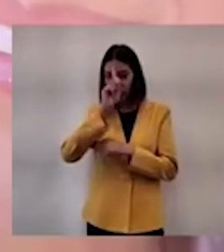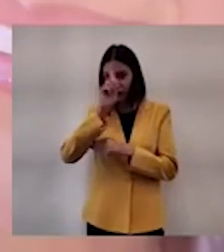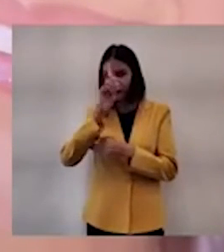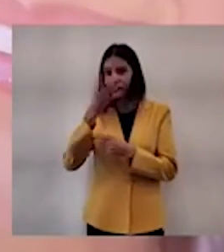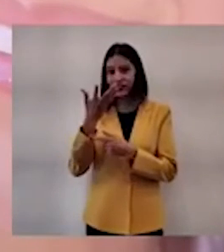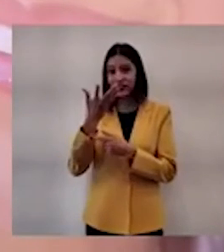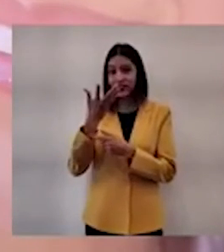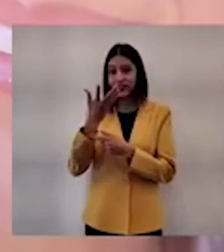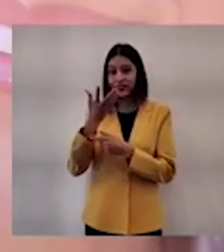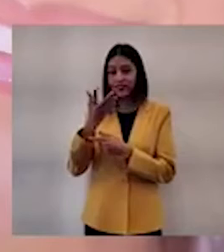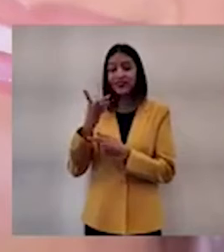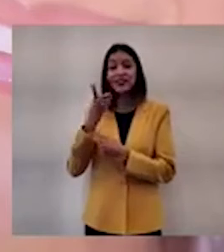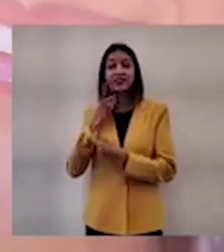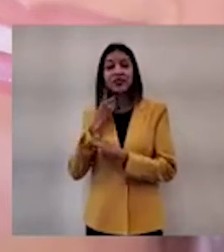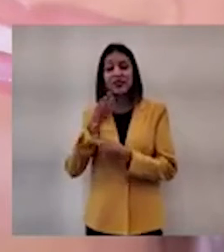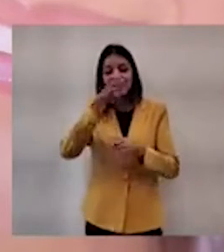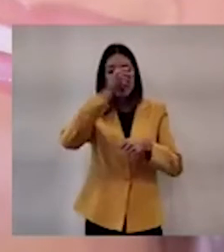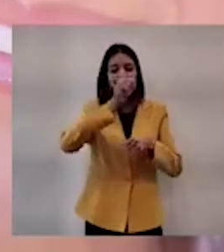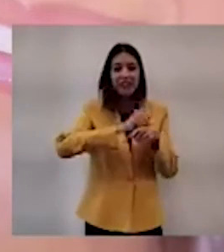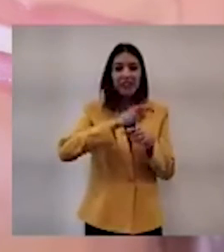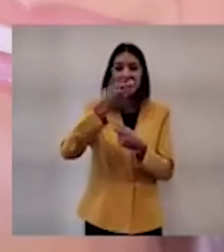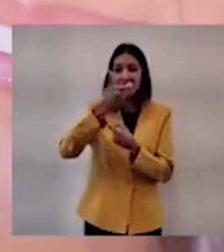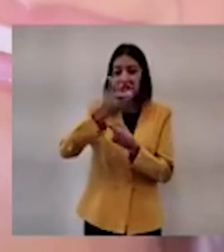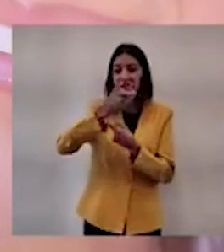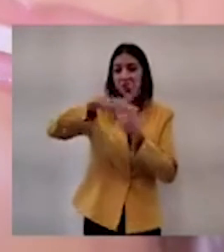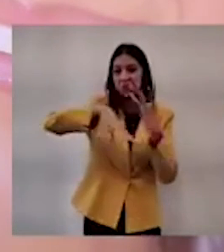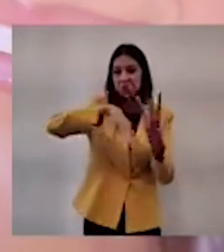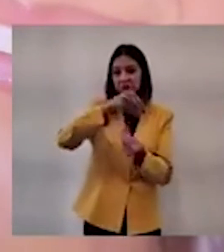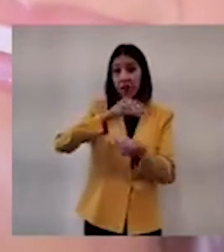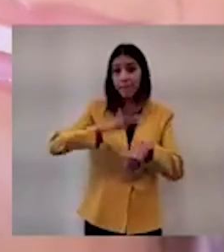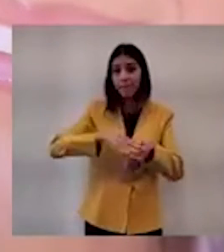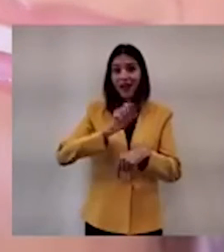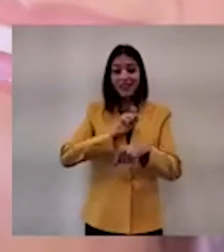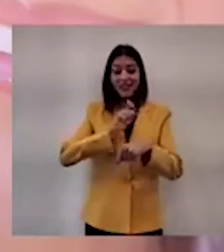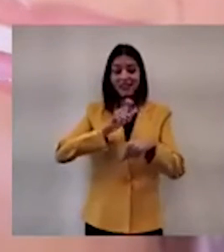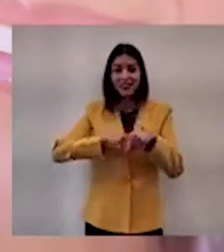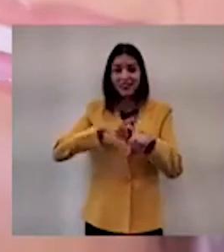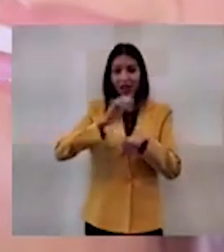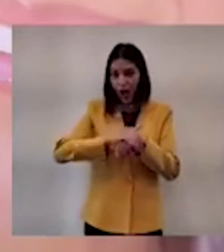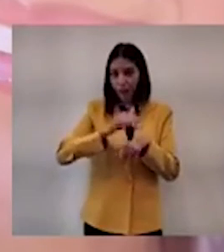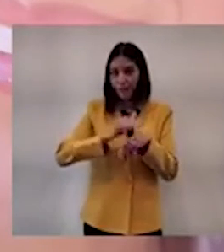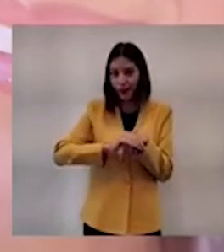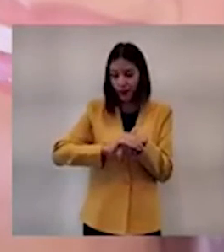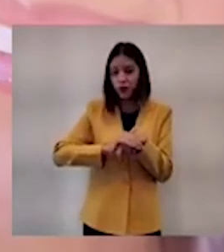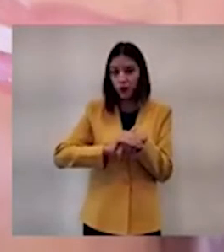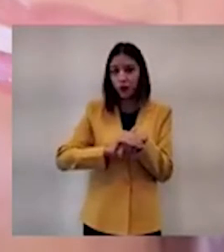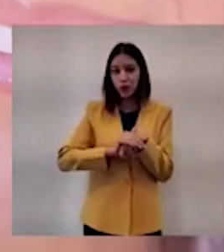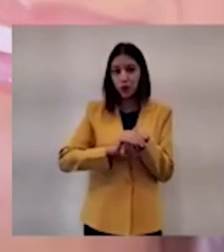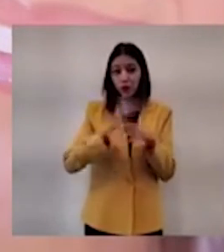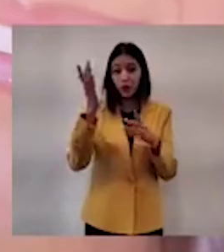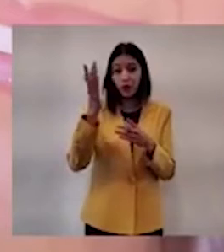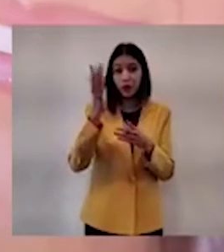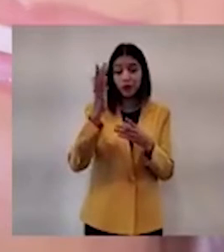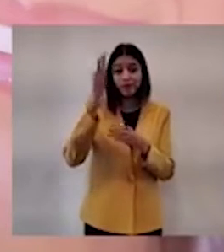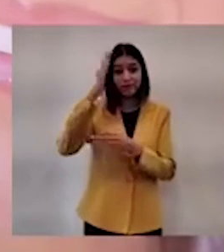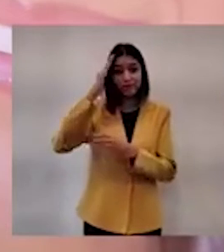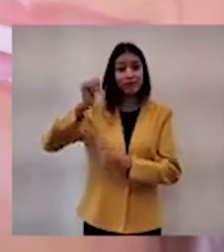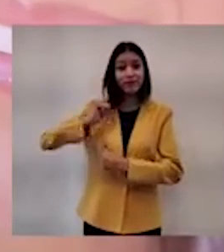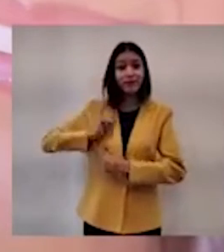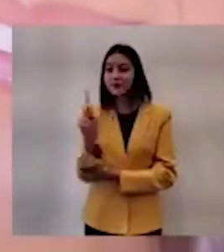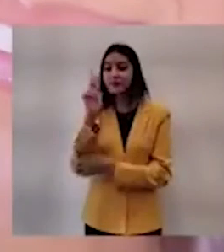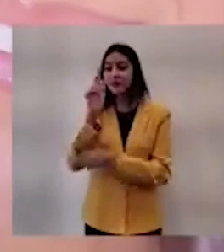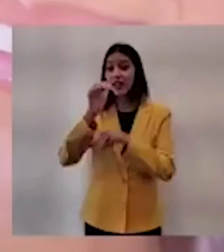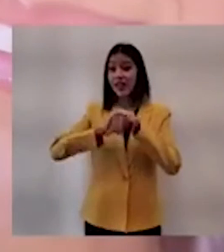revertir la ola de violencia feminicida. Finalmente, el presidente de la mesa directiva reiteró que es momento de